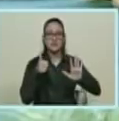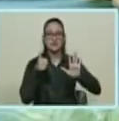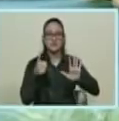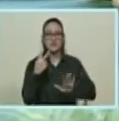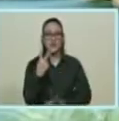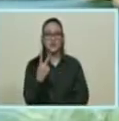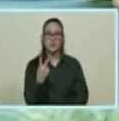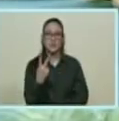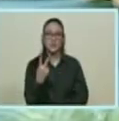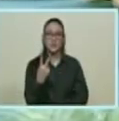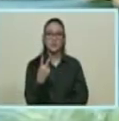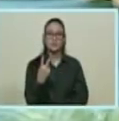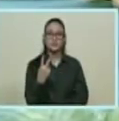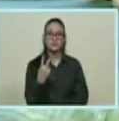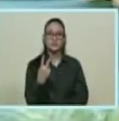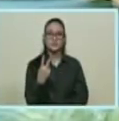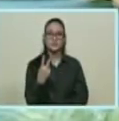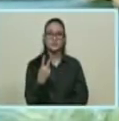25.662 compatriotas